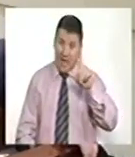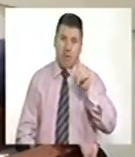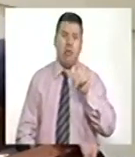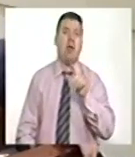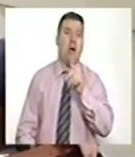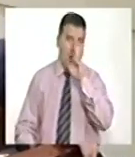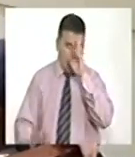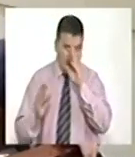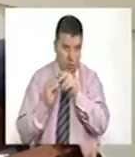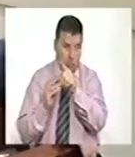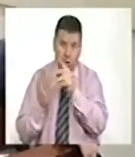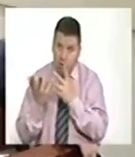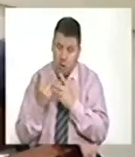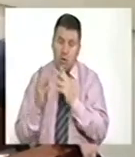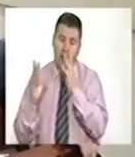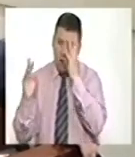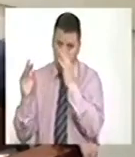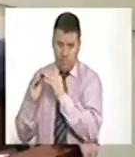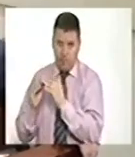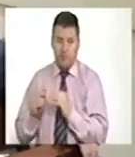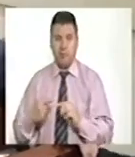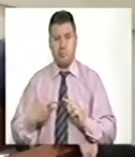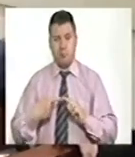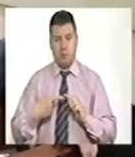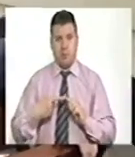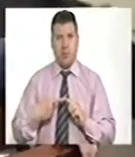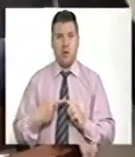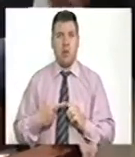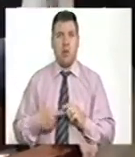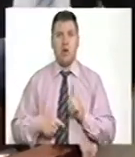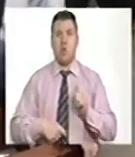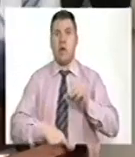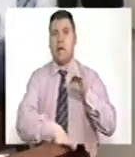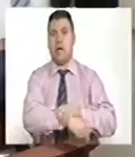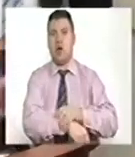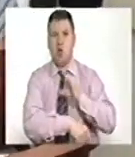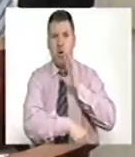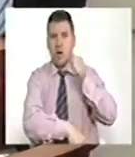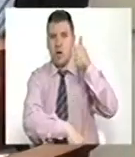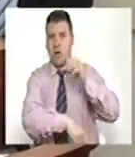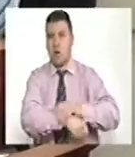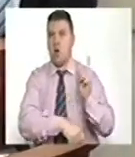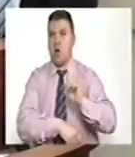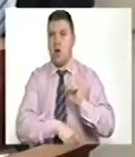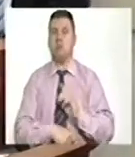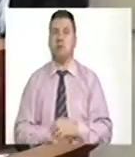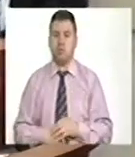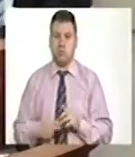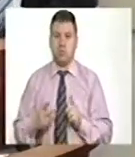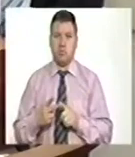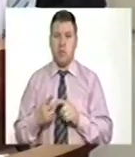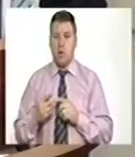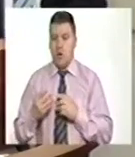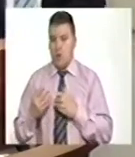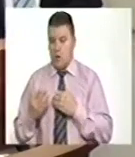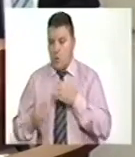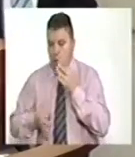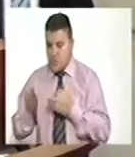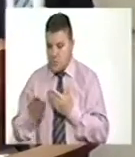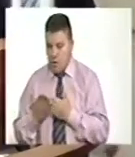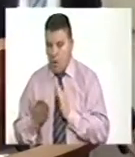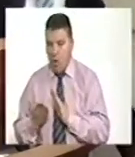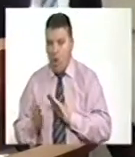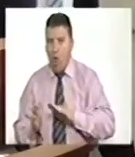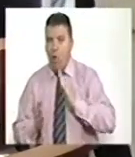hechos contundentes. Primero, evitar la captura. Segundo, dilatar el proceso.